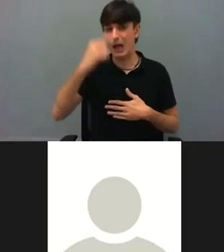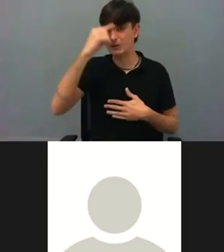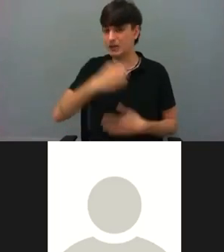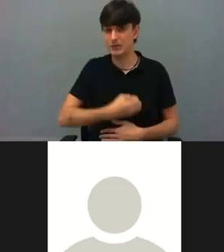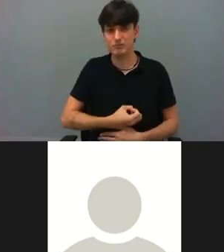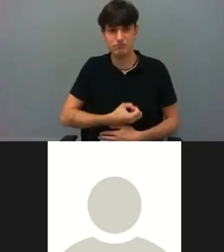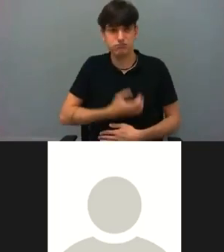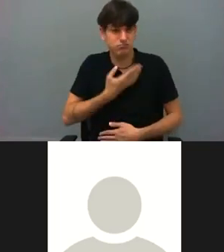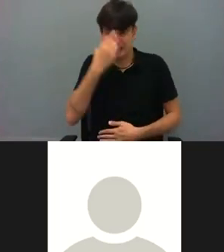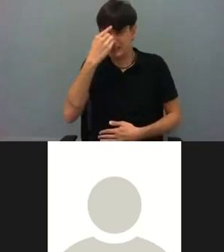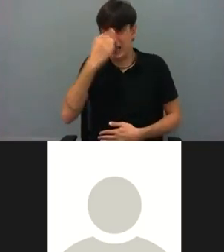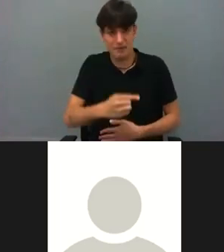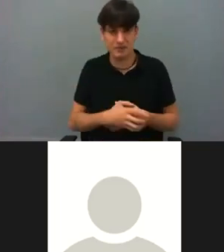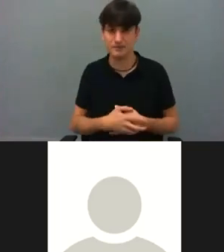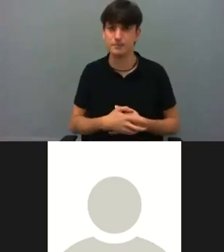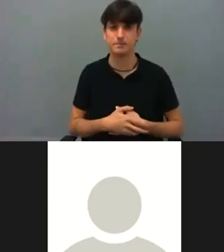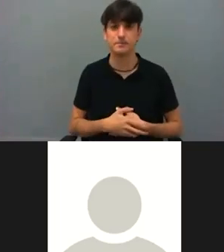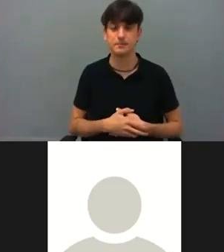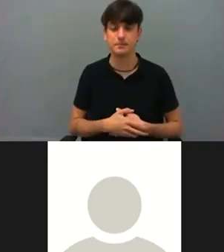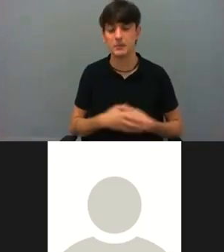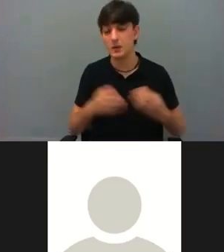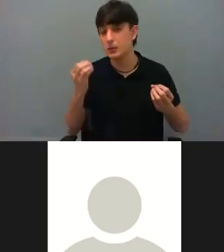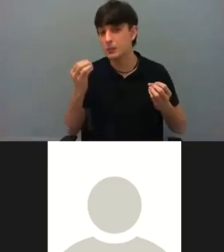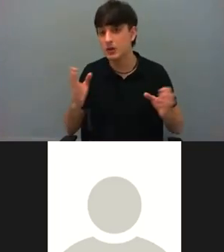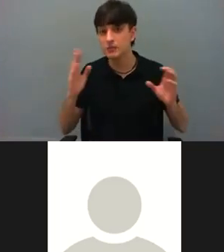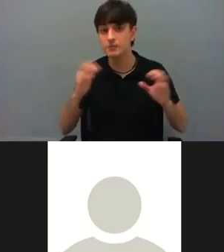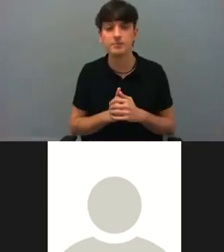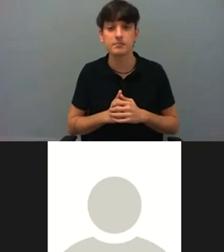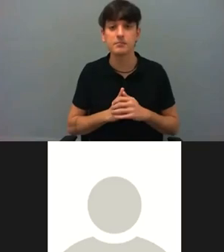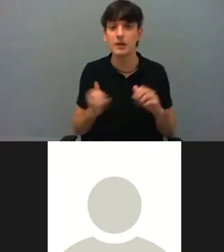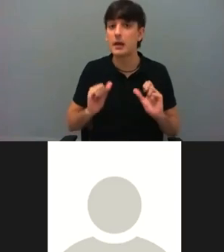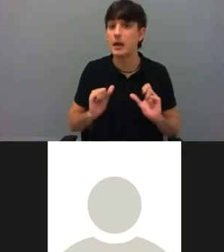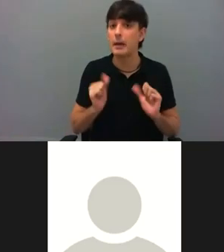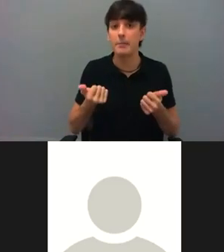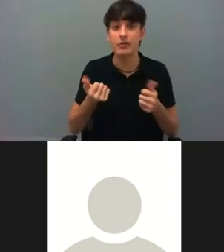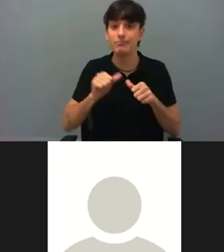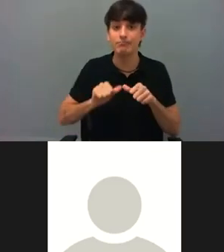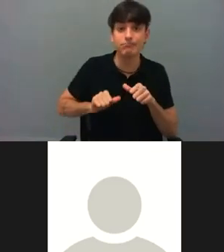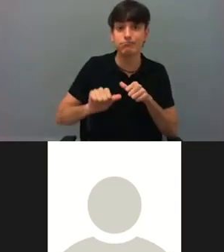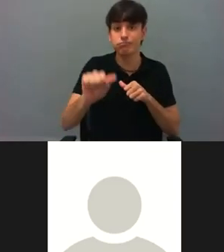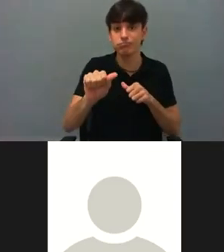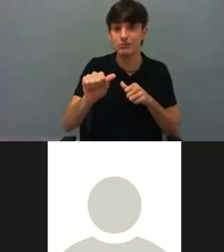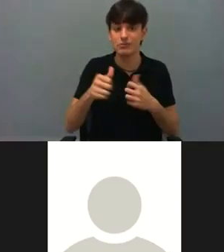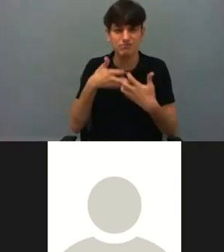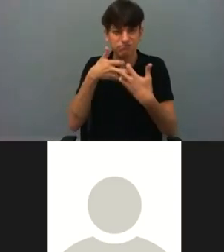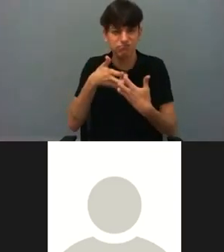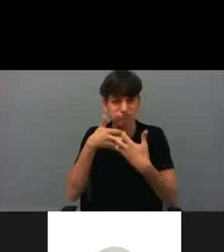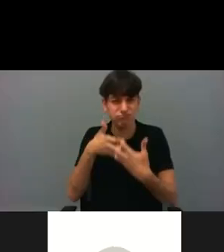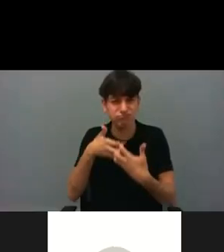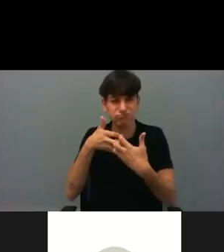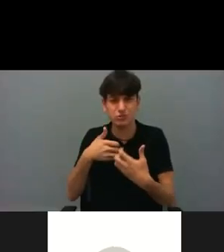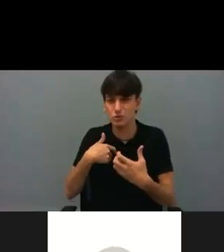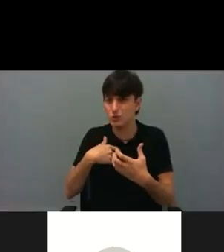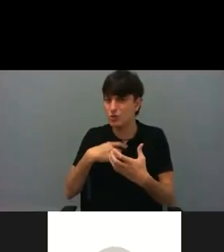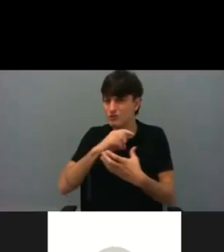que no, lo sabes. Y bueno, pues así comenzó toda una batalla de una guerrera que nunca se cansará